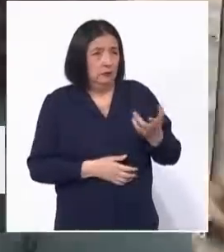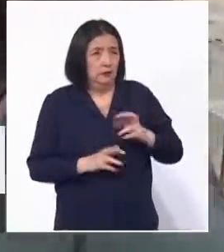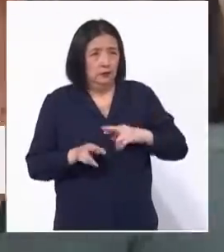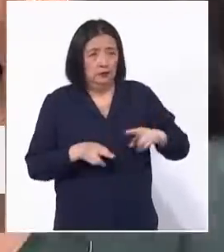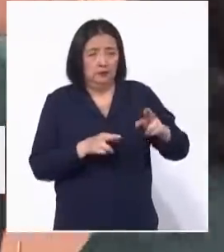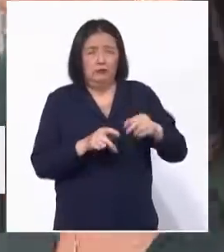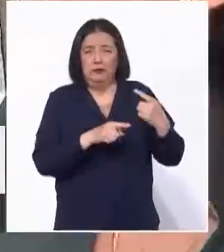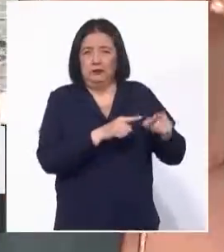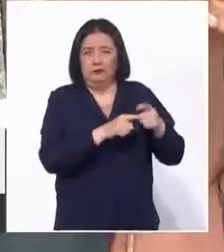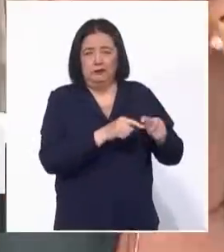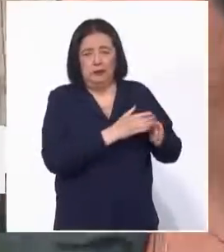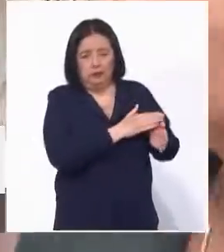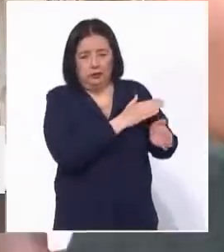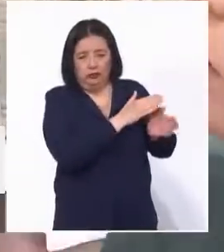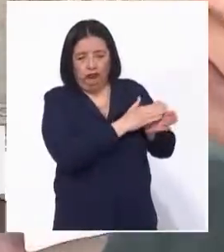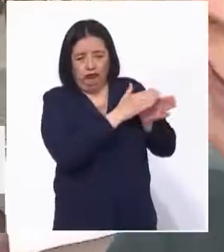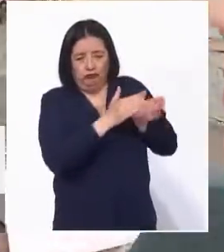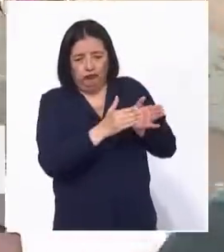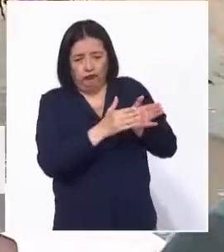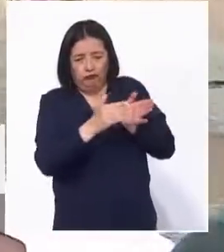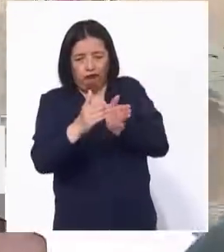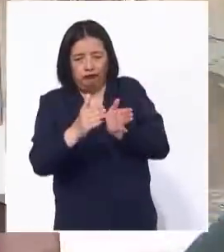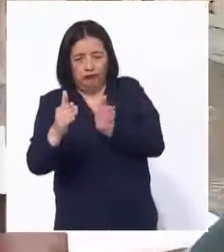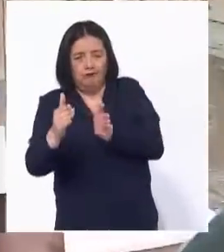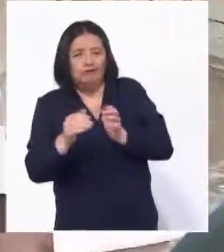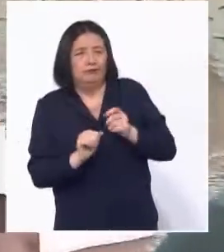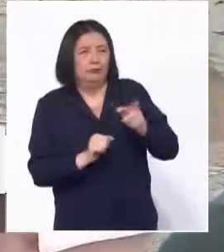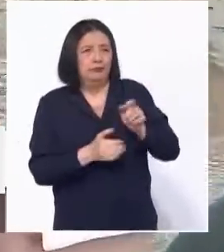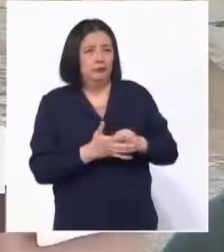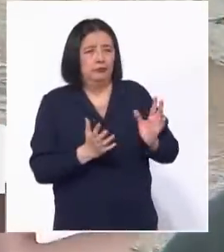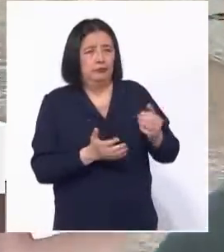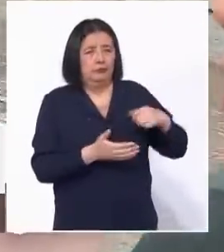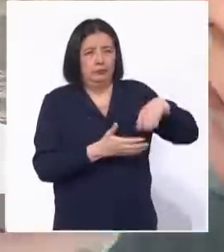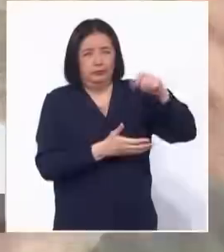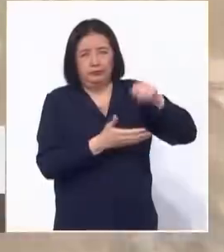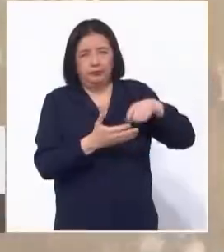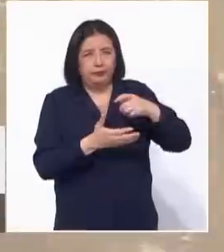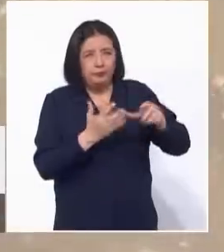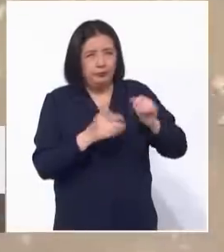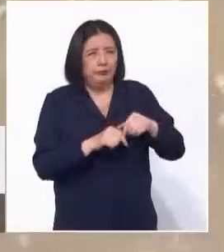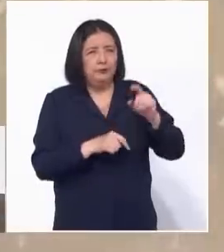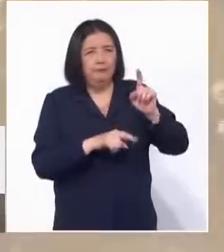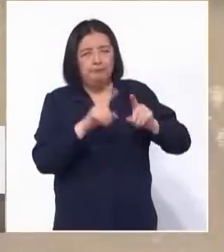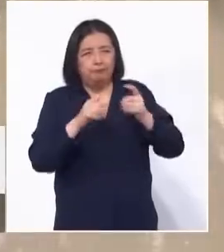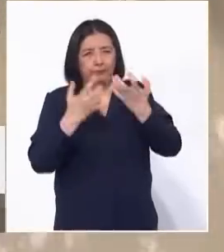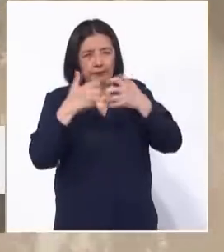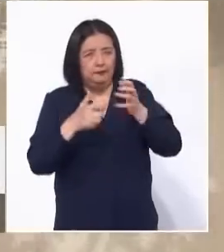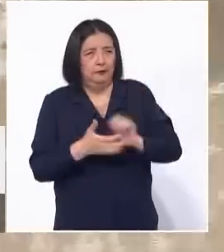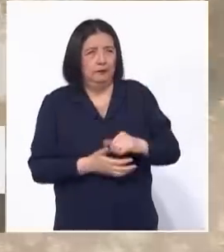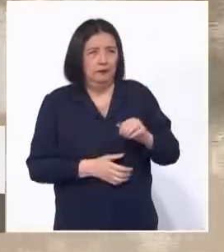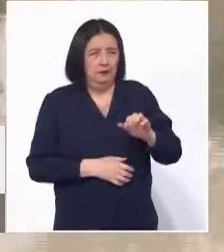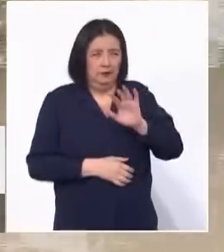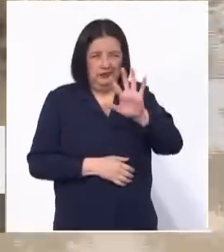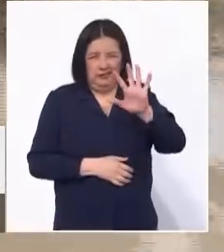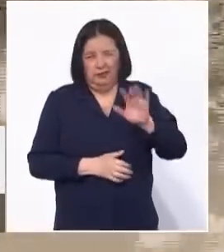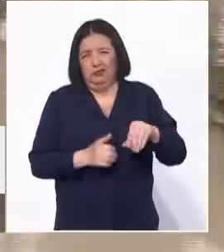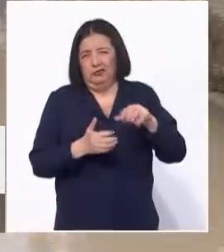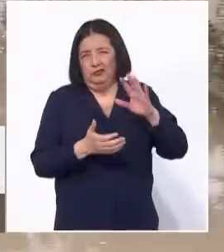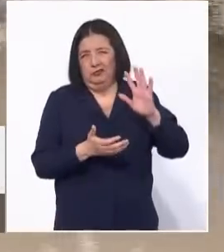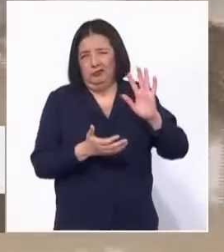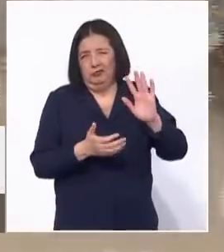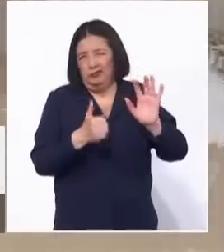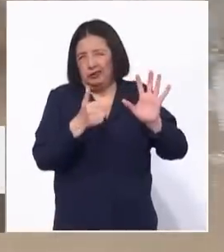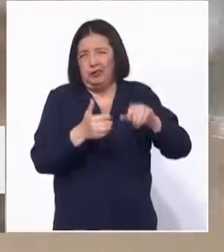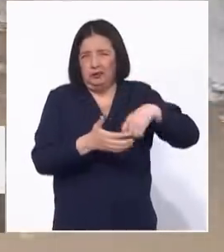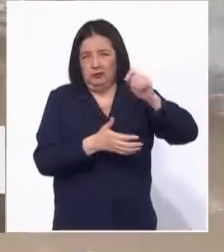tiene varios sectores, o sea, y cada sector está con un contrato de ciertas empresas. Hay como 5 o 6 contratos en todo